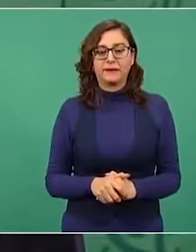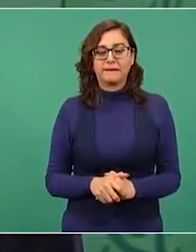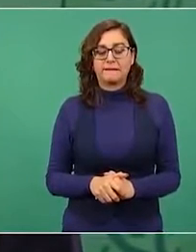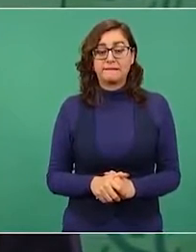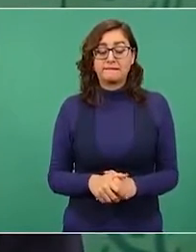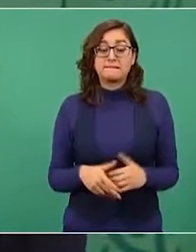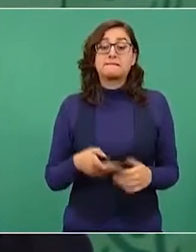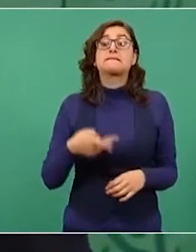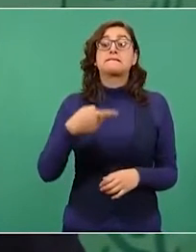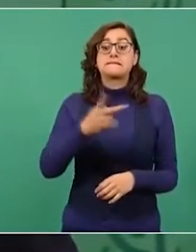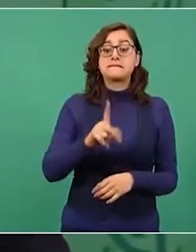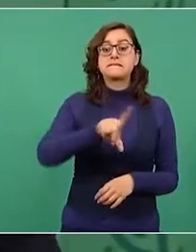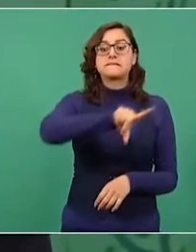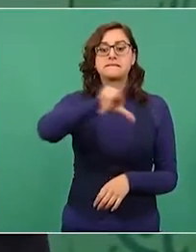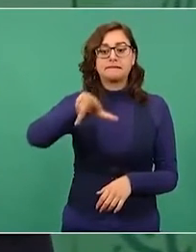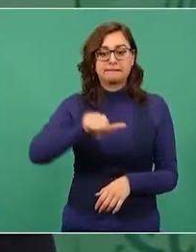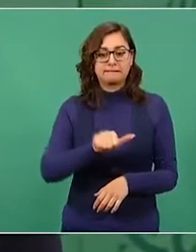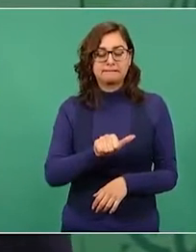Pero luego,